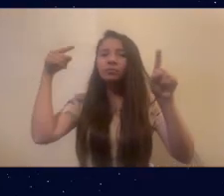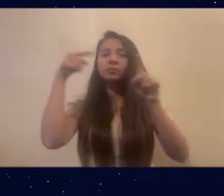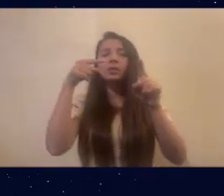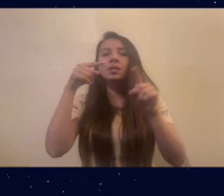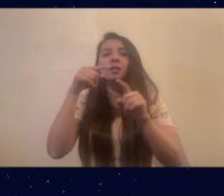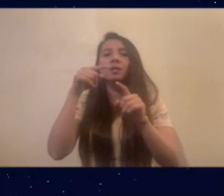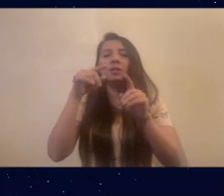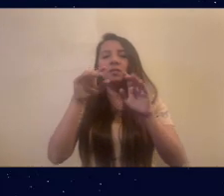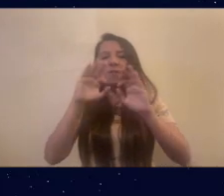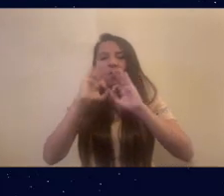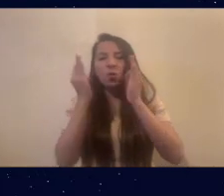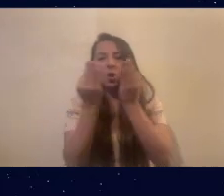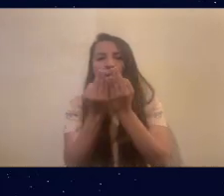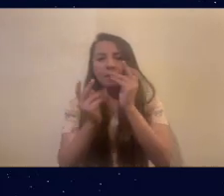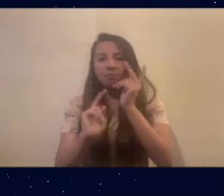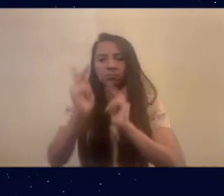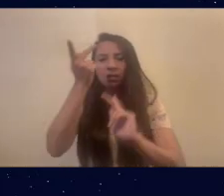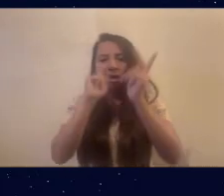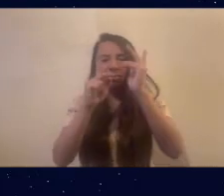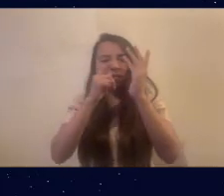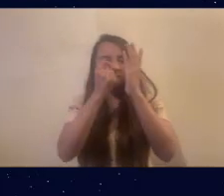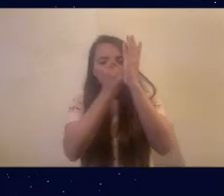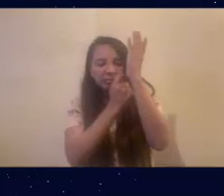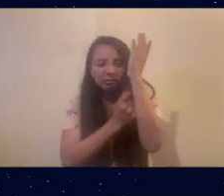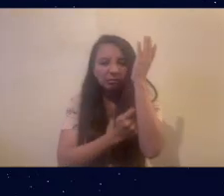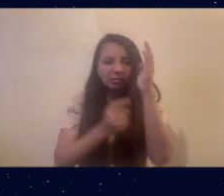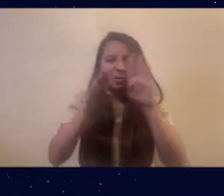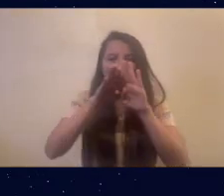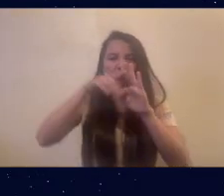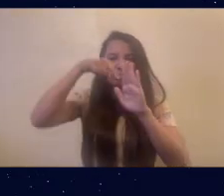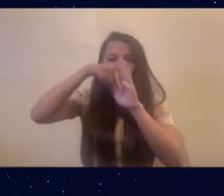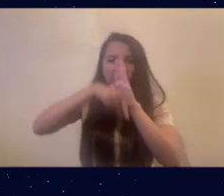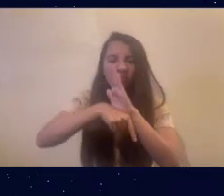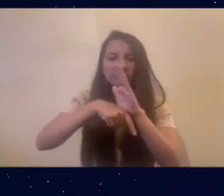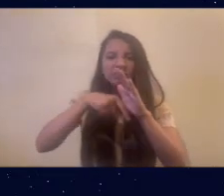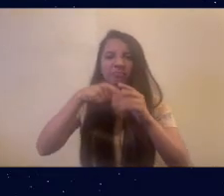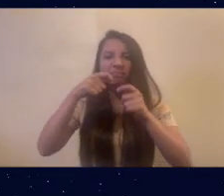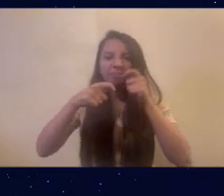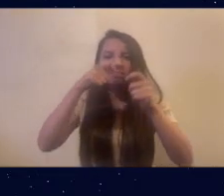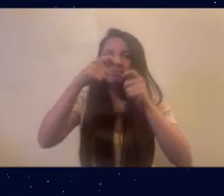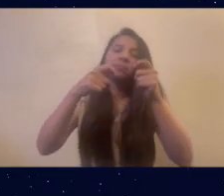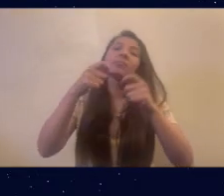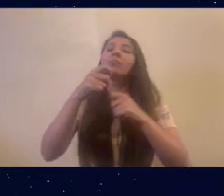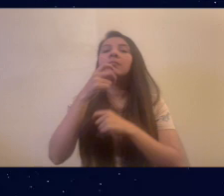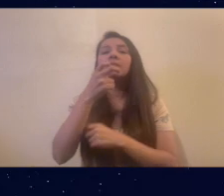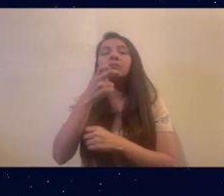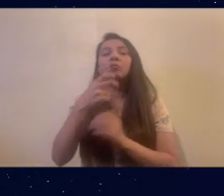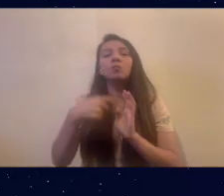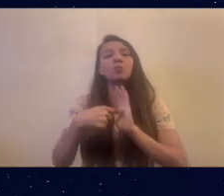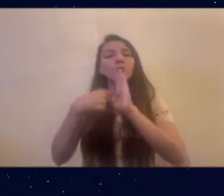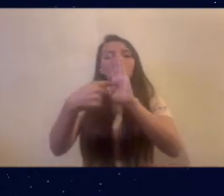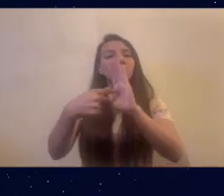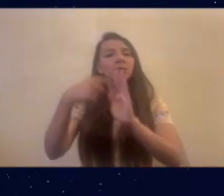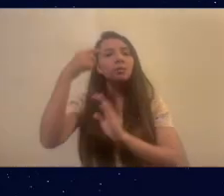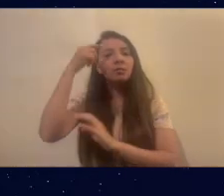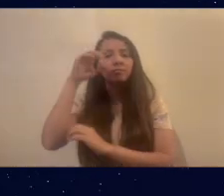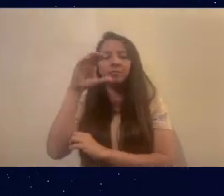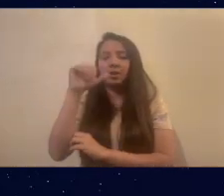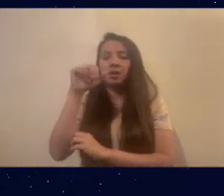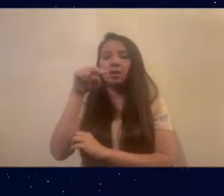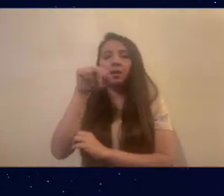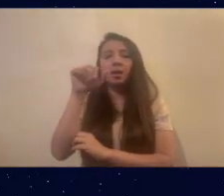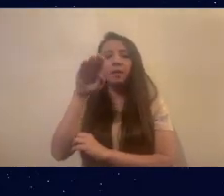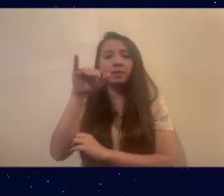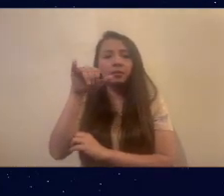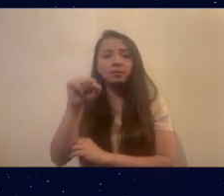la morfoanatomía y bioquímica de plantas útiles, la caracterización de extractos tradicionales y muestras comerciales